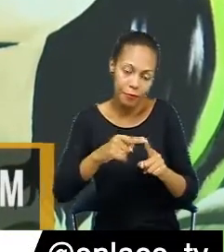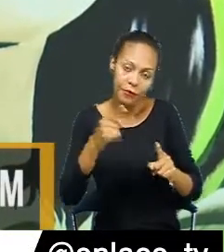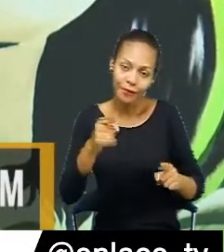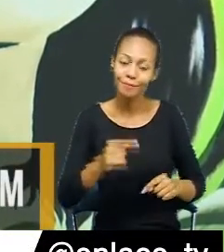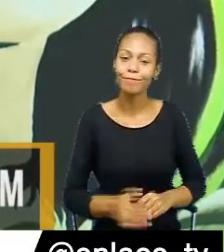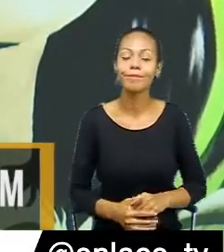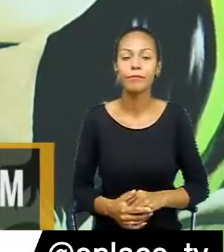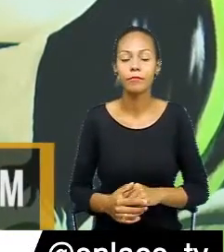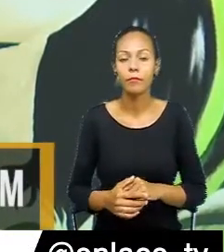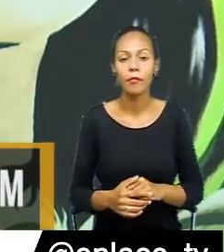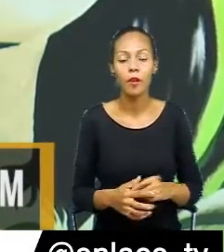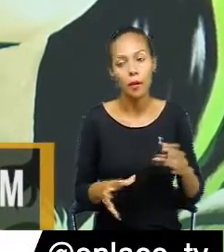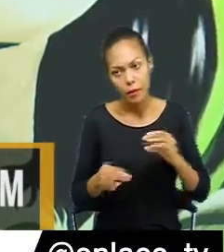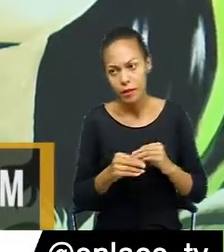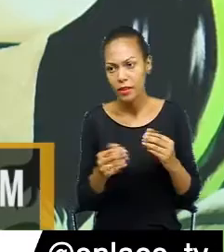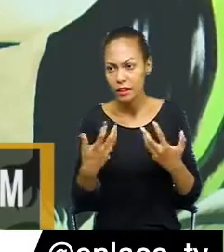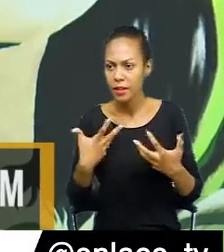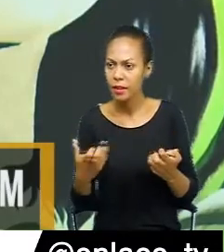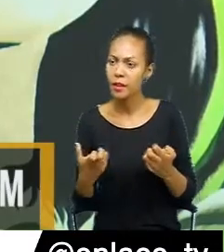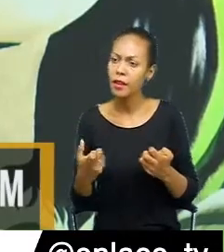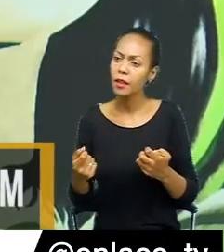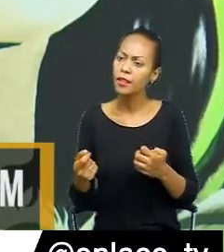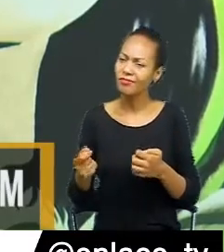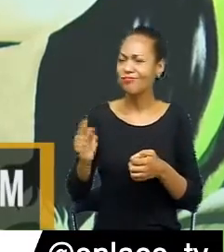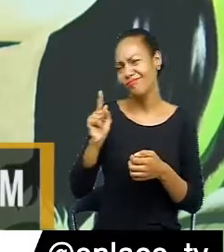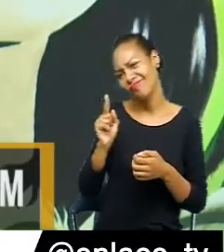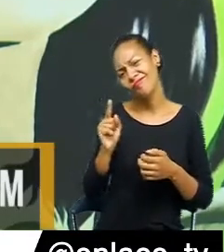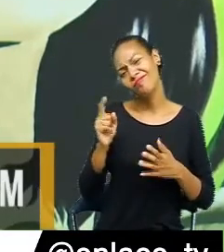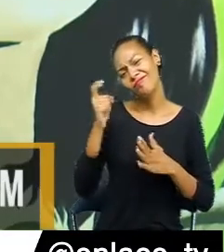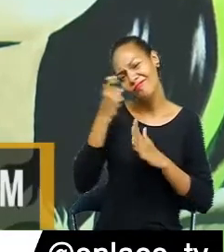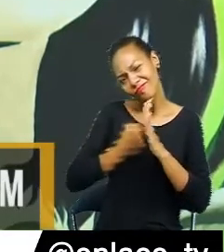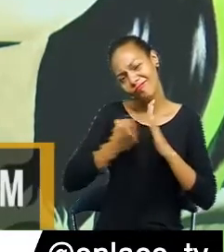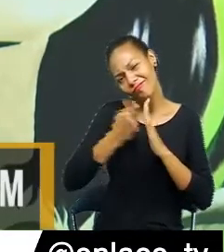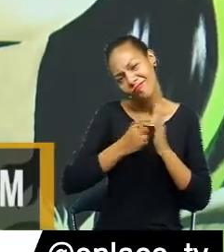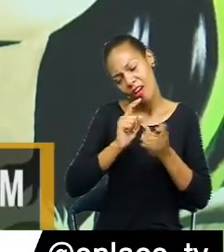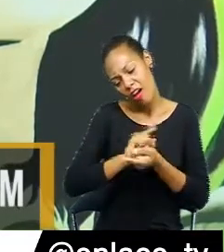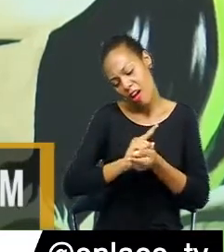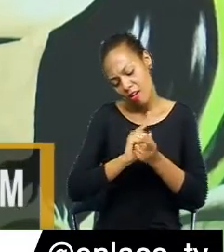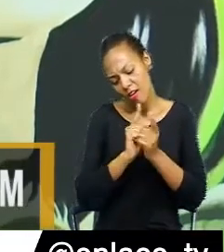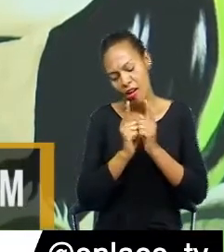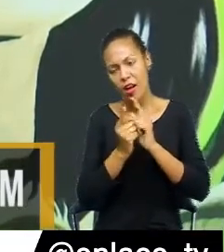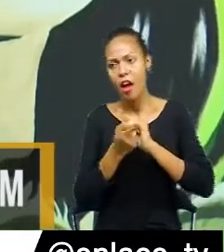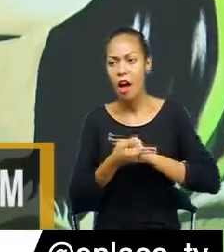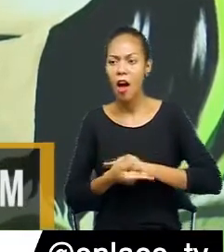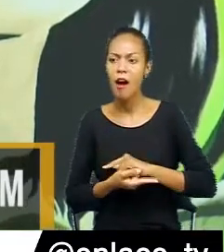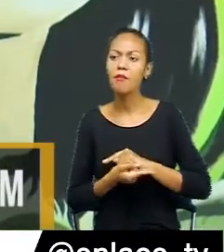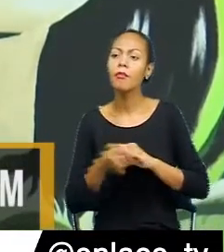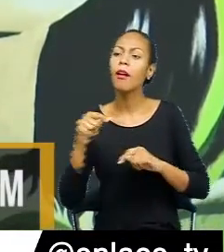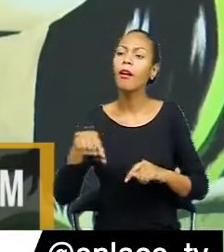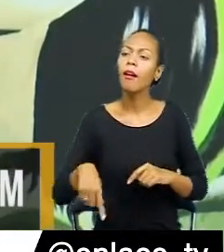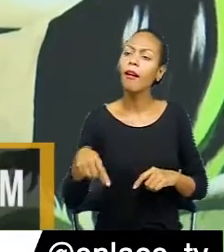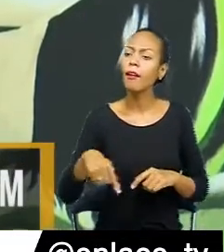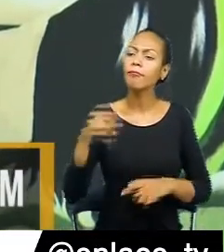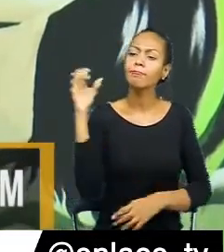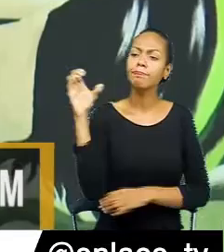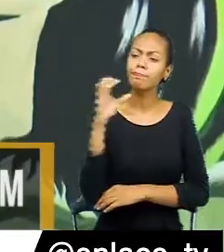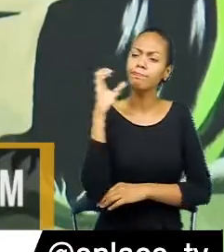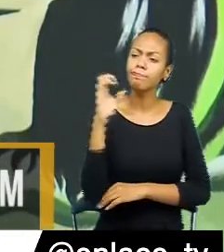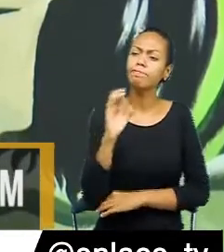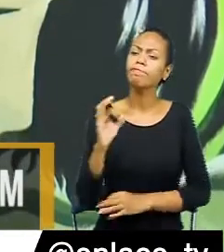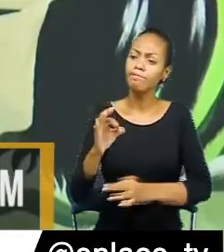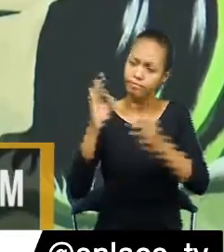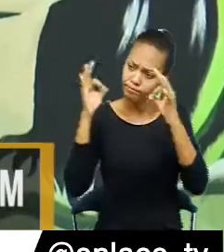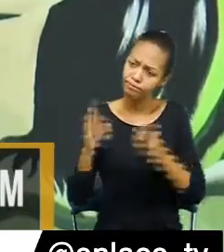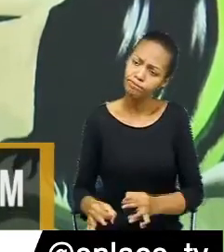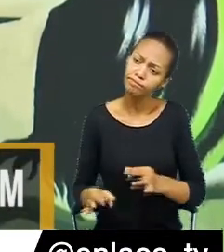realmente cambie esta realidad y que este momento que está viviendo el país realmente se concrete y se pueda hacer efectivo para